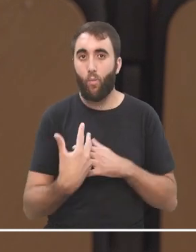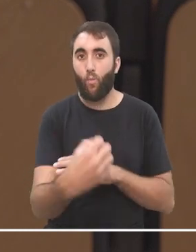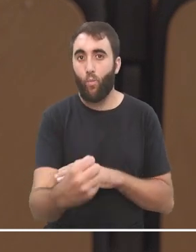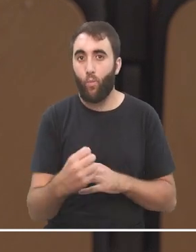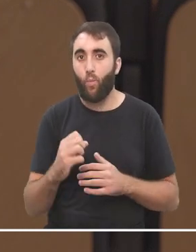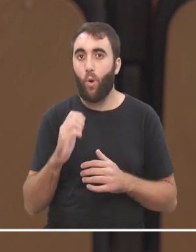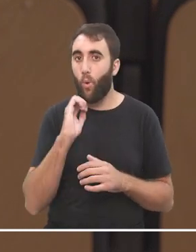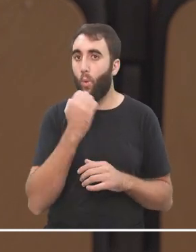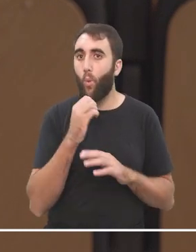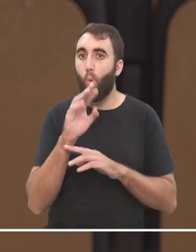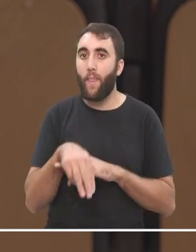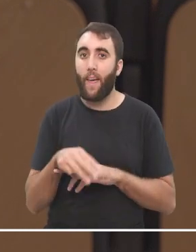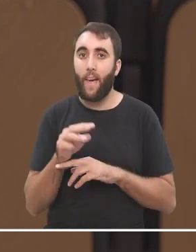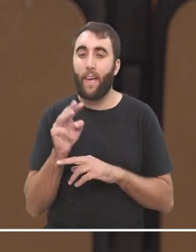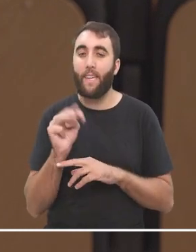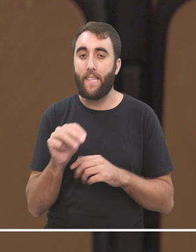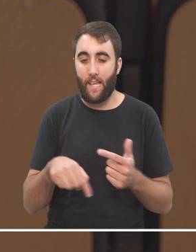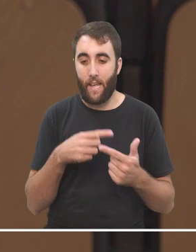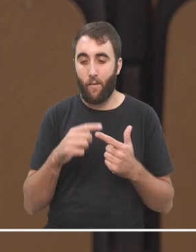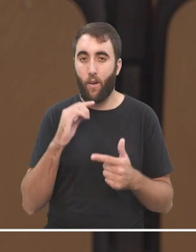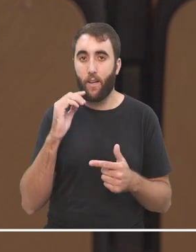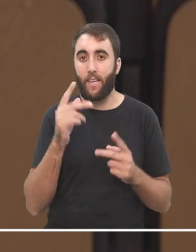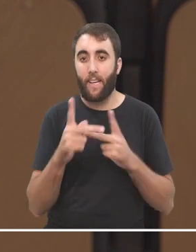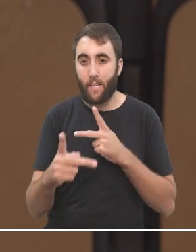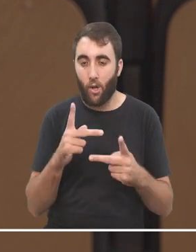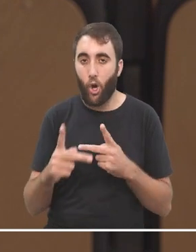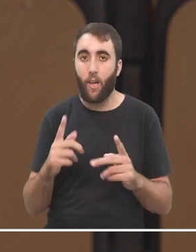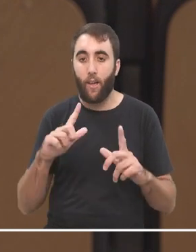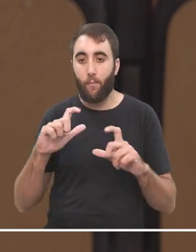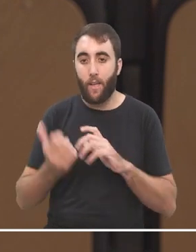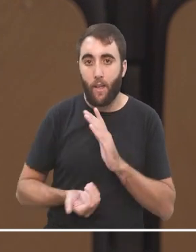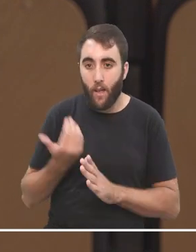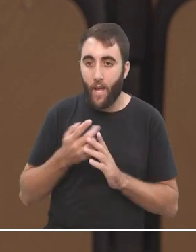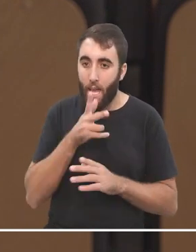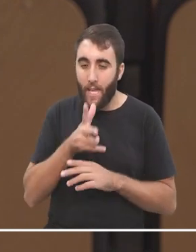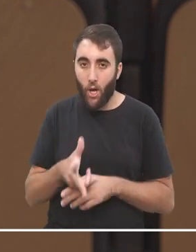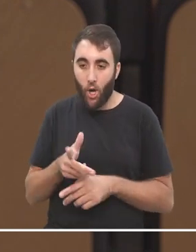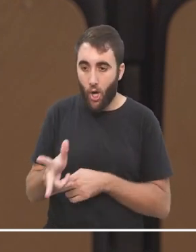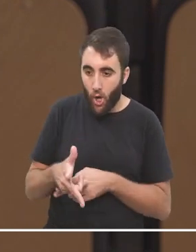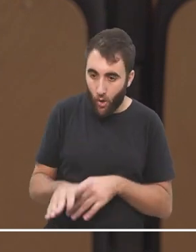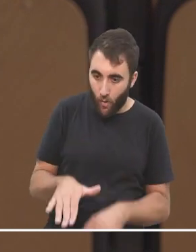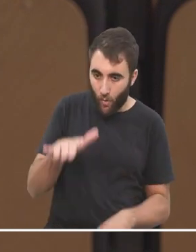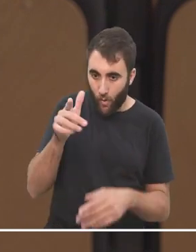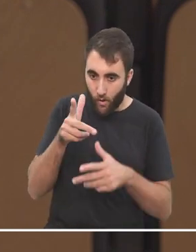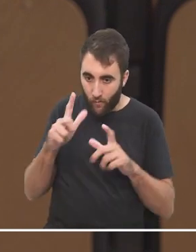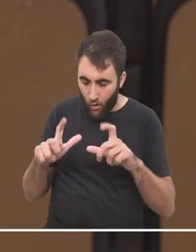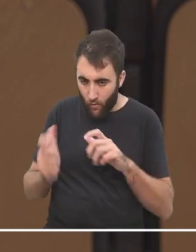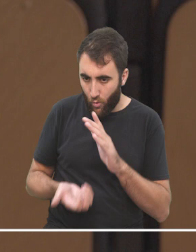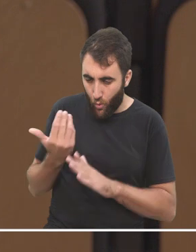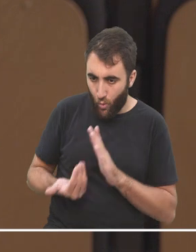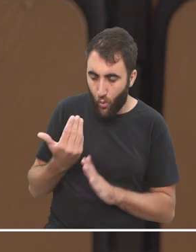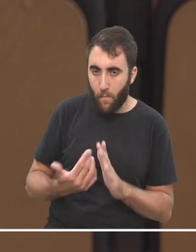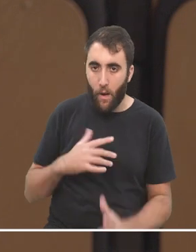sus cuentas de Instagram o sus cuentas de TikTok de imágenes y vídeos de sus propios hijos creciendo sin